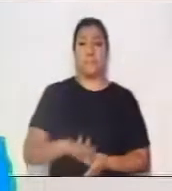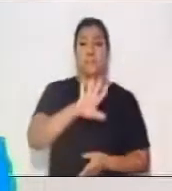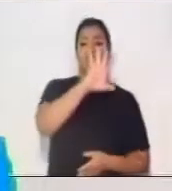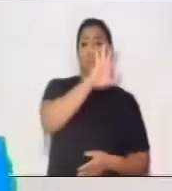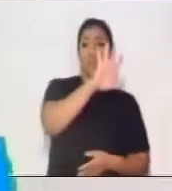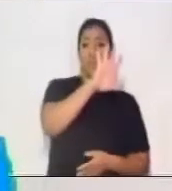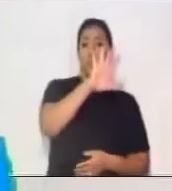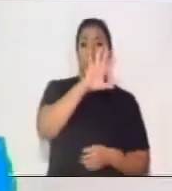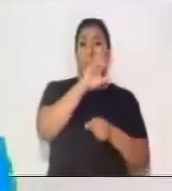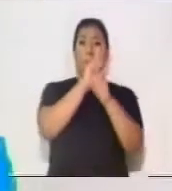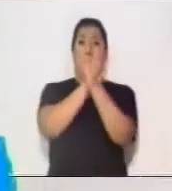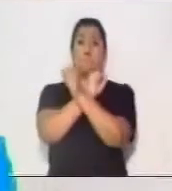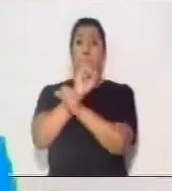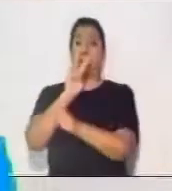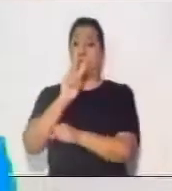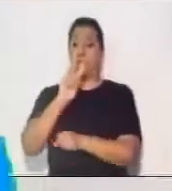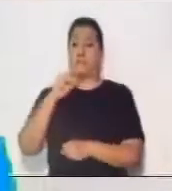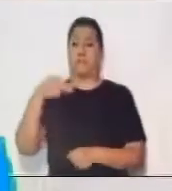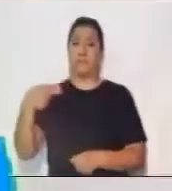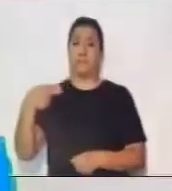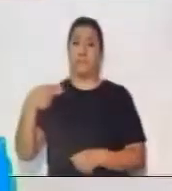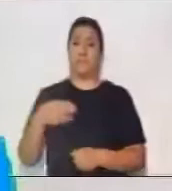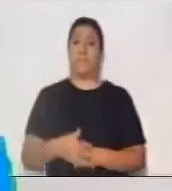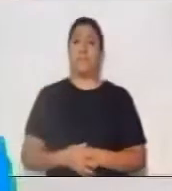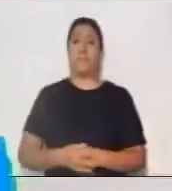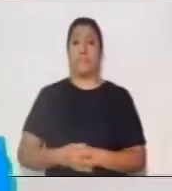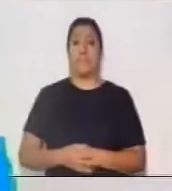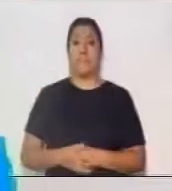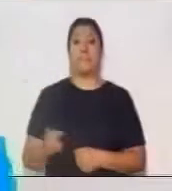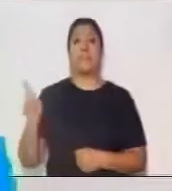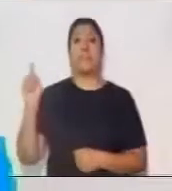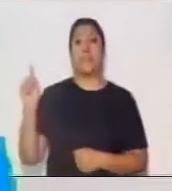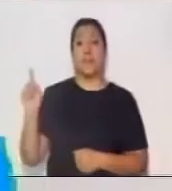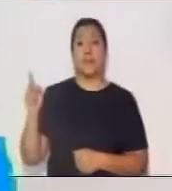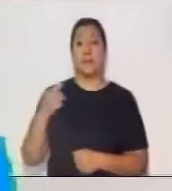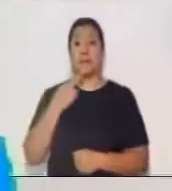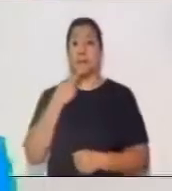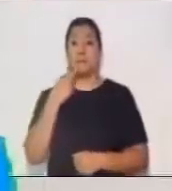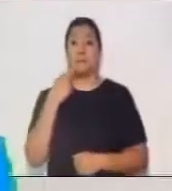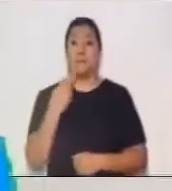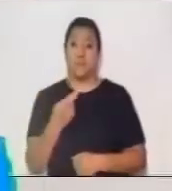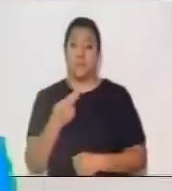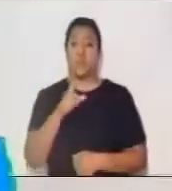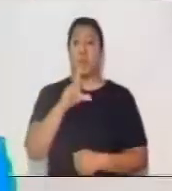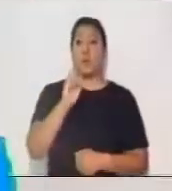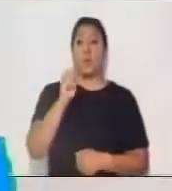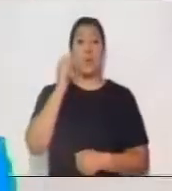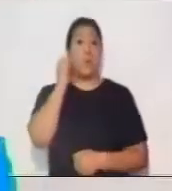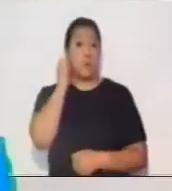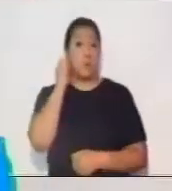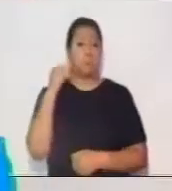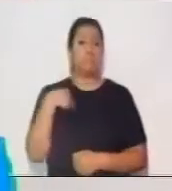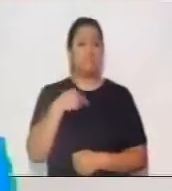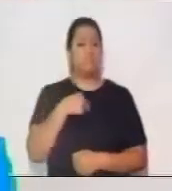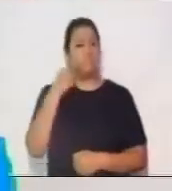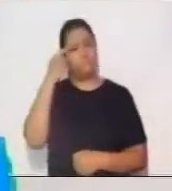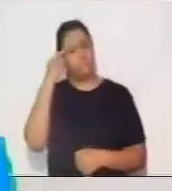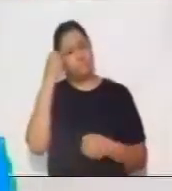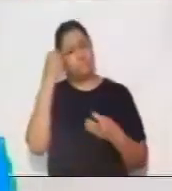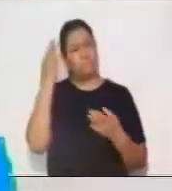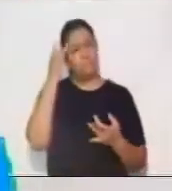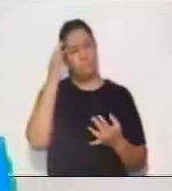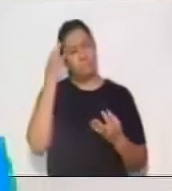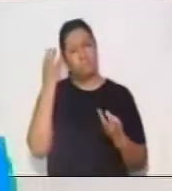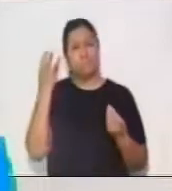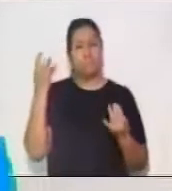Soy el genio de Pepsi y he sido invocado para concederles un deseo. Pero así sin música, un bailecito, canción. ¿No se parece al